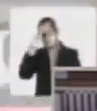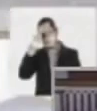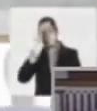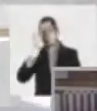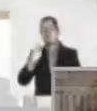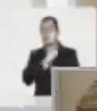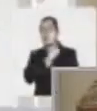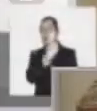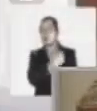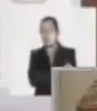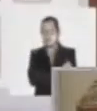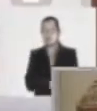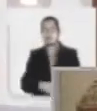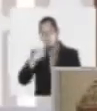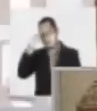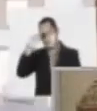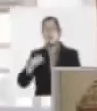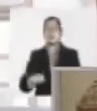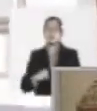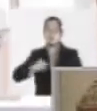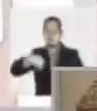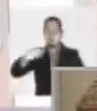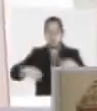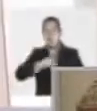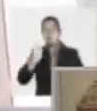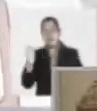han agotado. Mira, y hemos tenido momentos